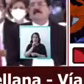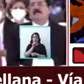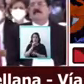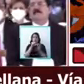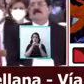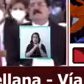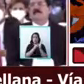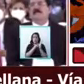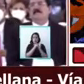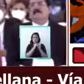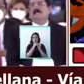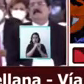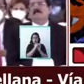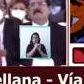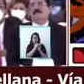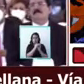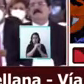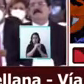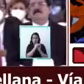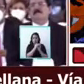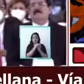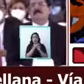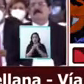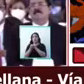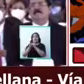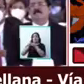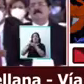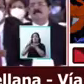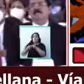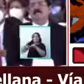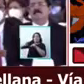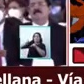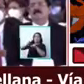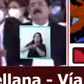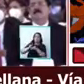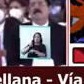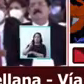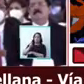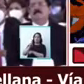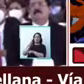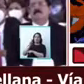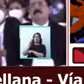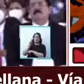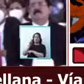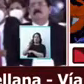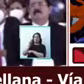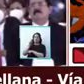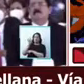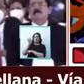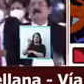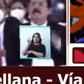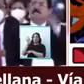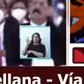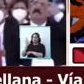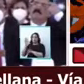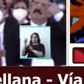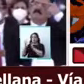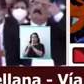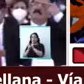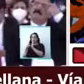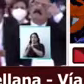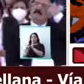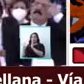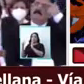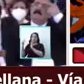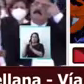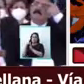Me repito la pregunta, Carlos. En el sistema educativo nacional, puesto que usted es forjador de esos docentes que después imparten